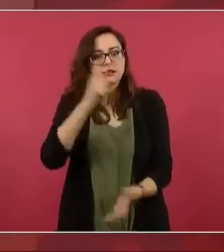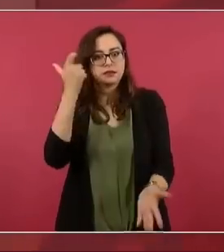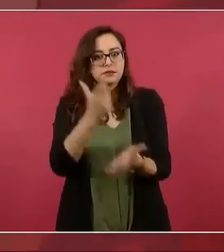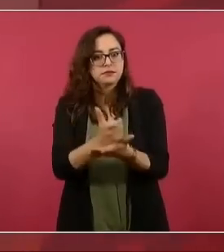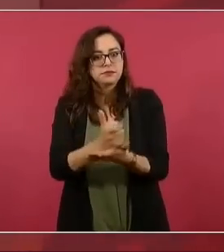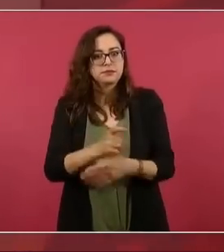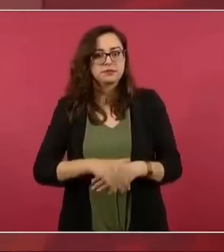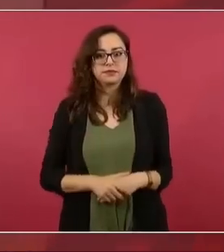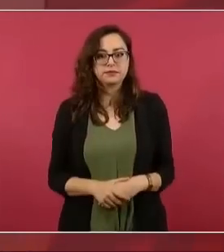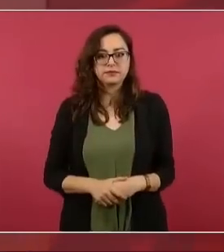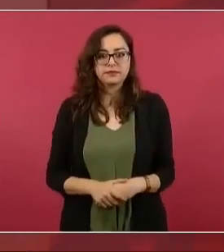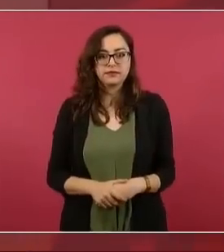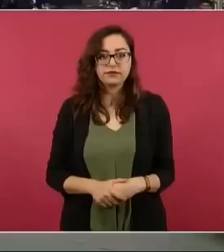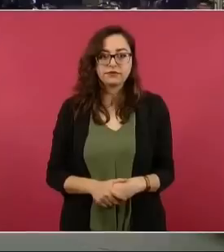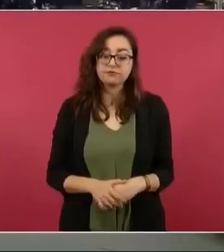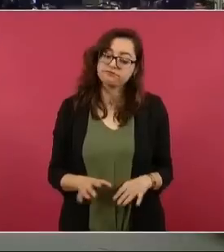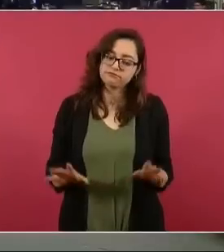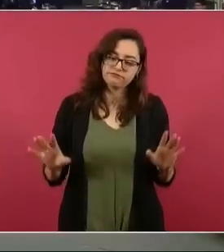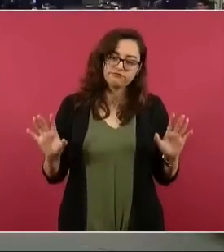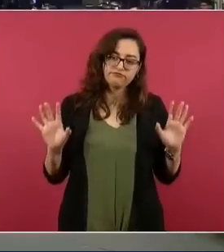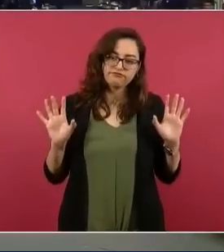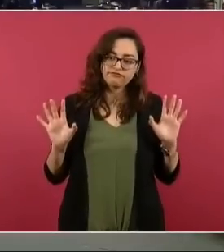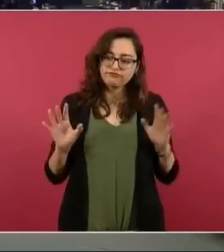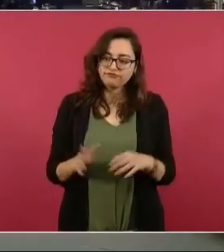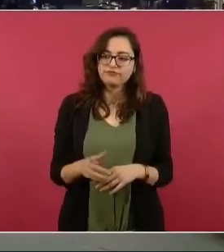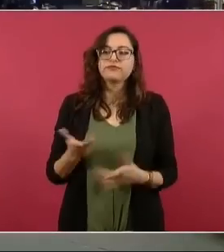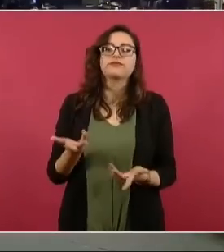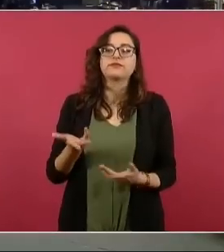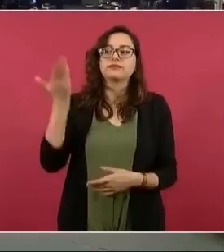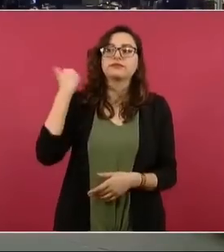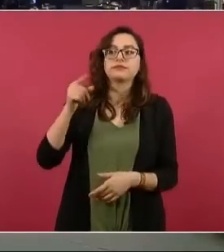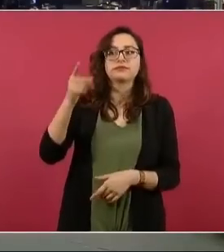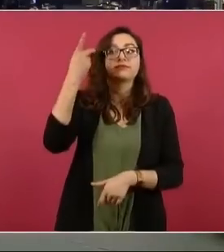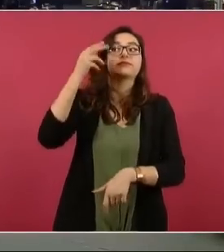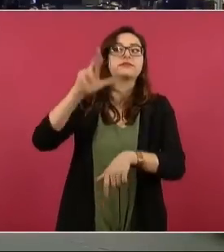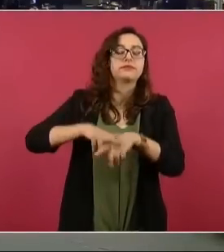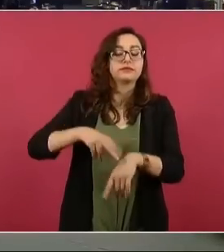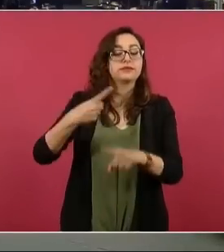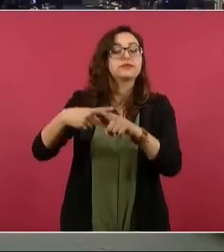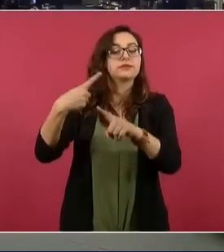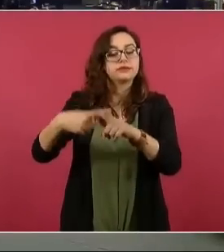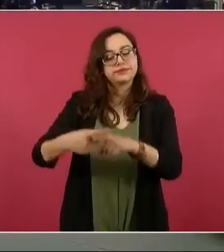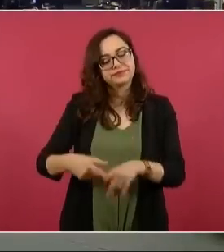No quiero hablar de los que estaban de rectores entonces.